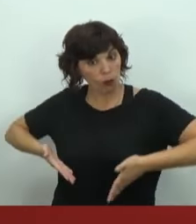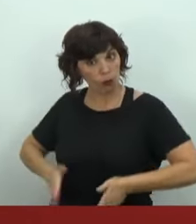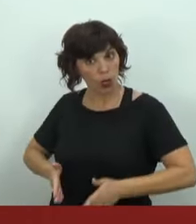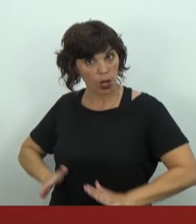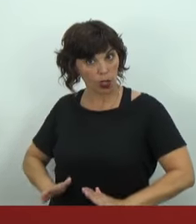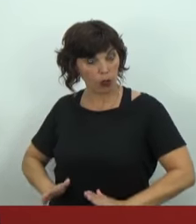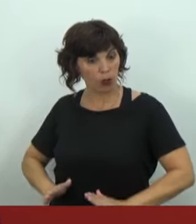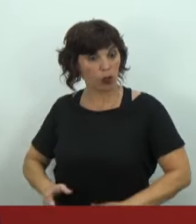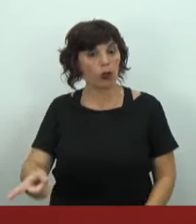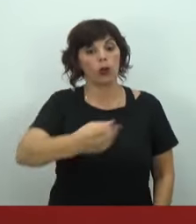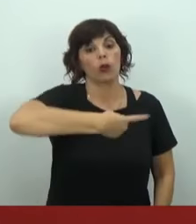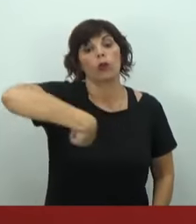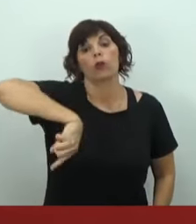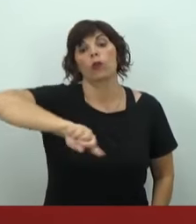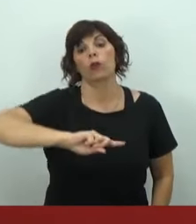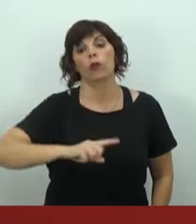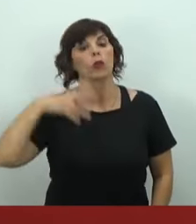Nosotros creemos en Dios el Padre,